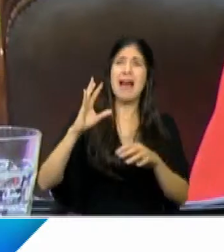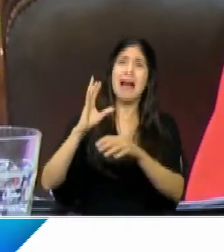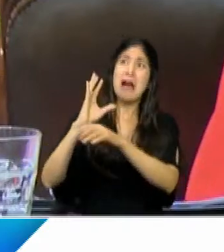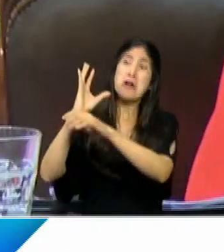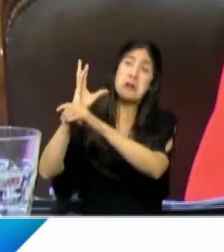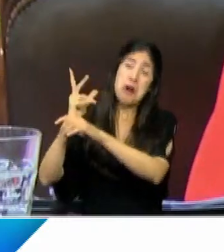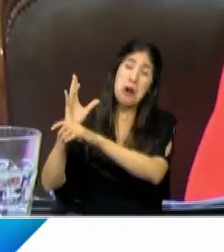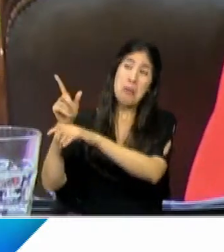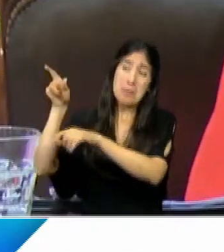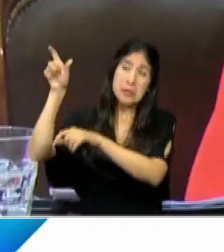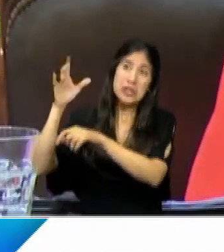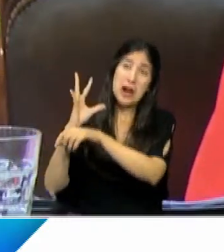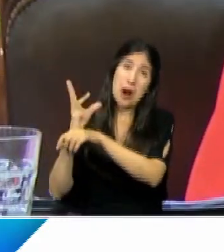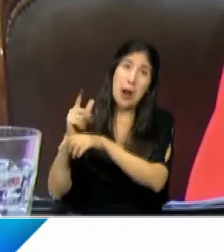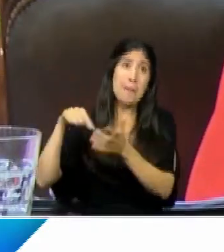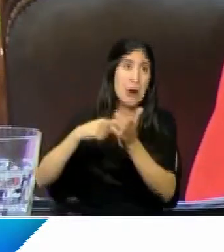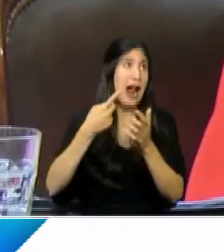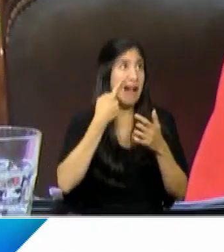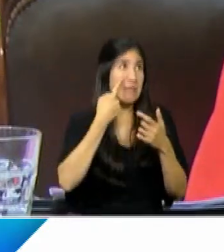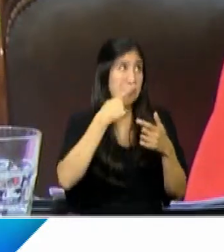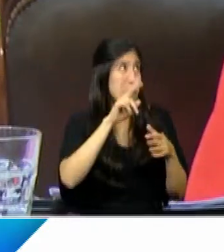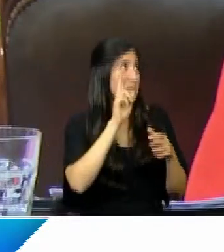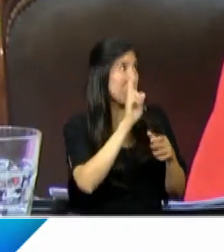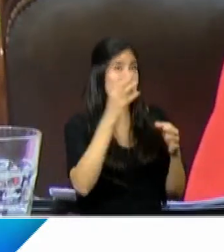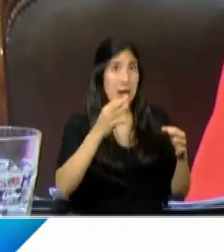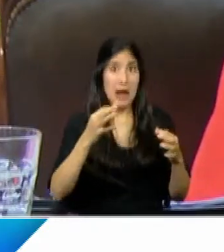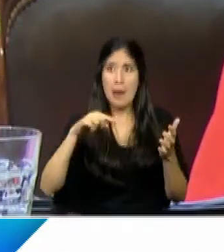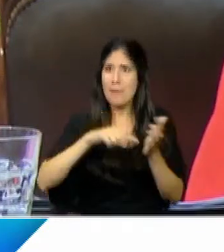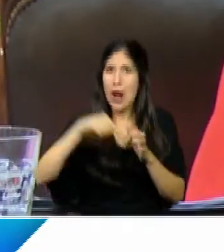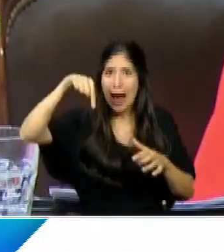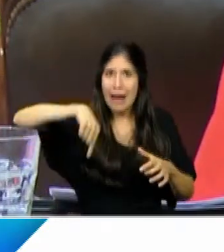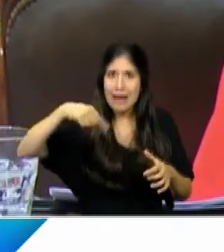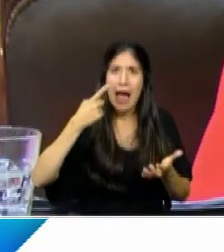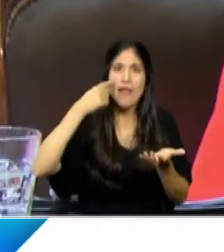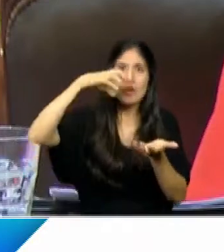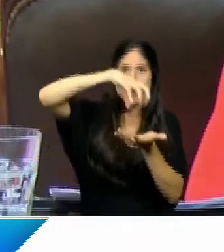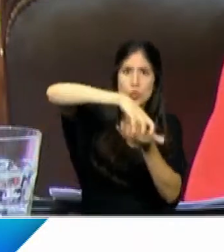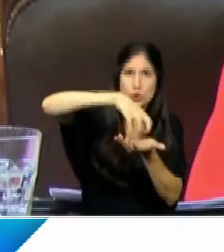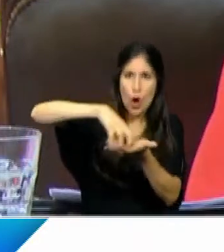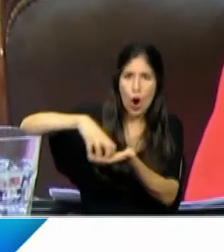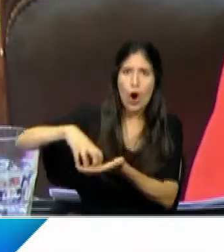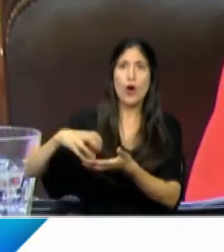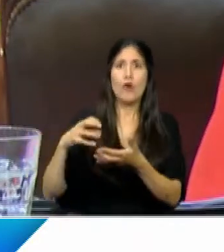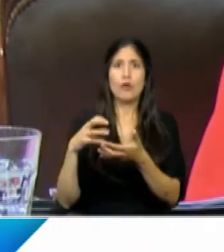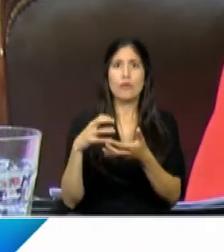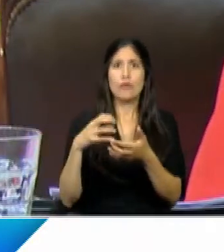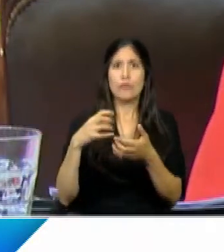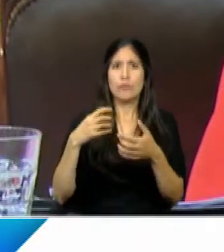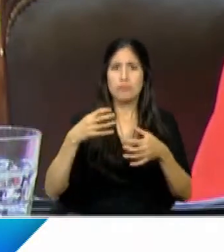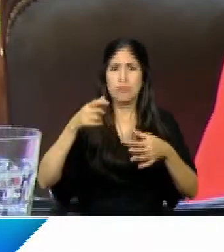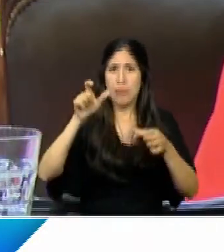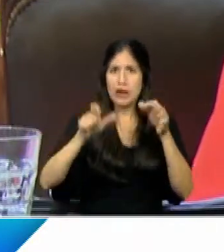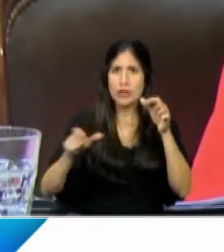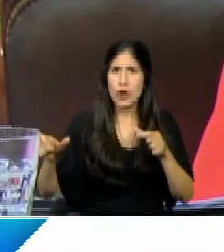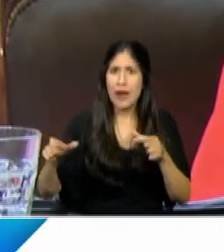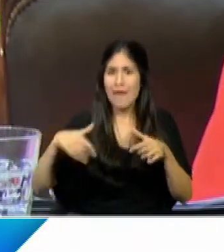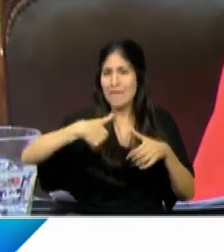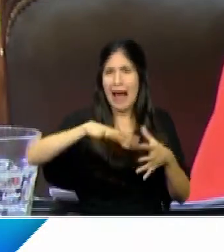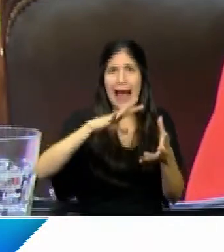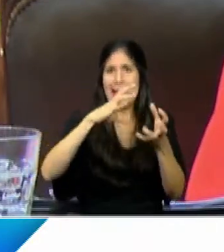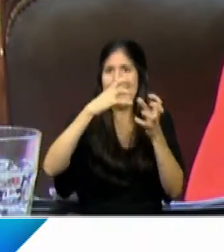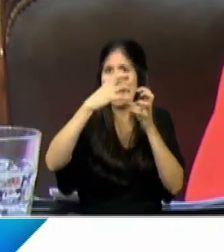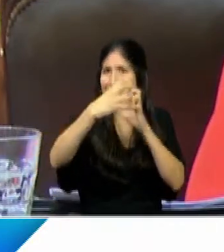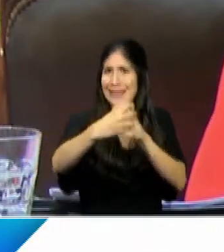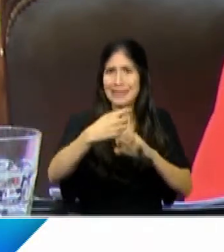hacen. Pero a la larga la degradación institucional y moral nos lleva a la próxima crisis. Muchos presidentes con